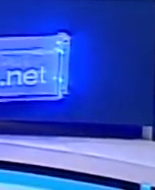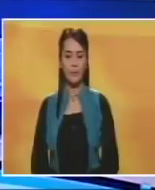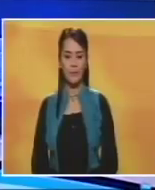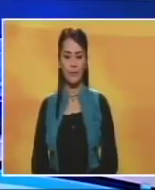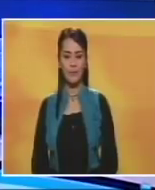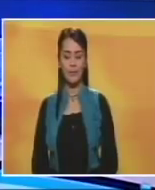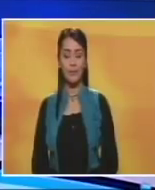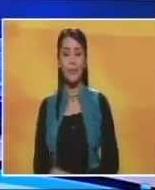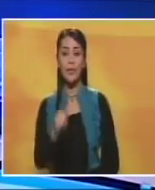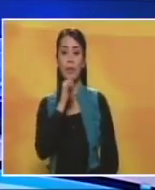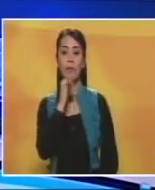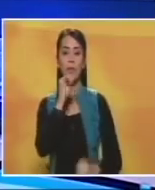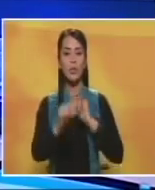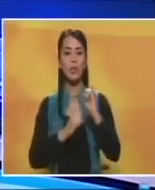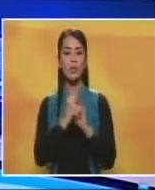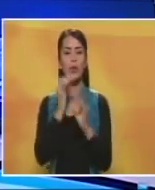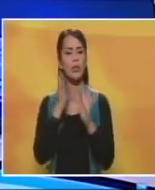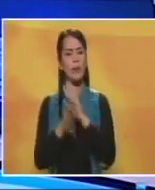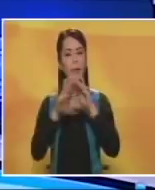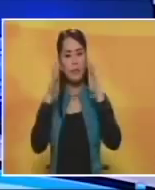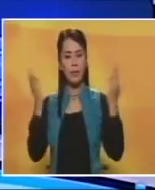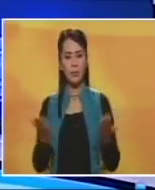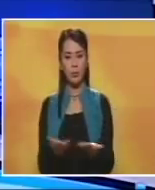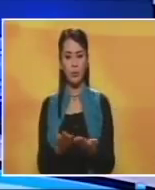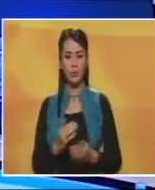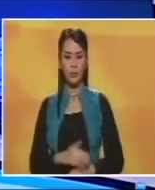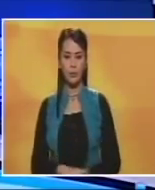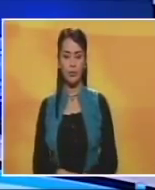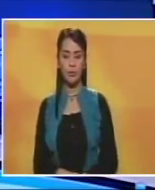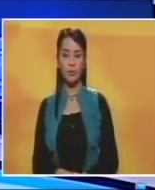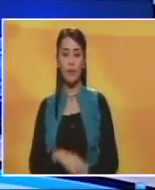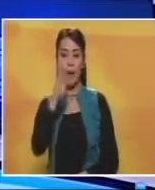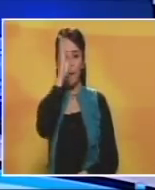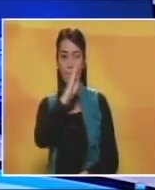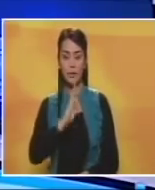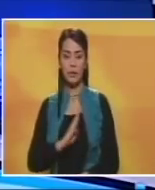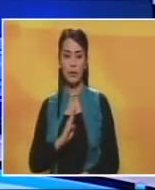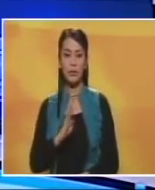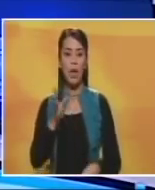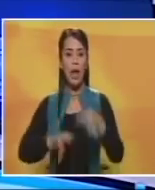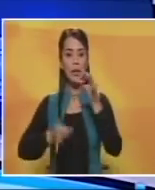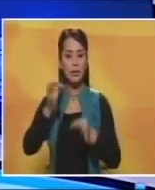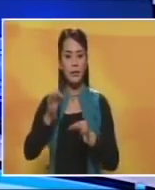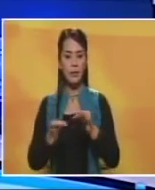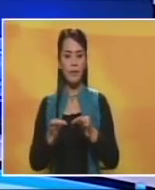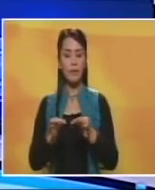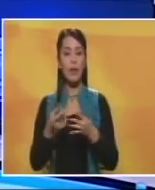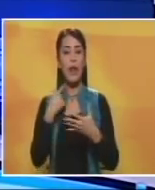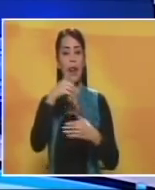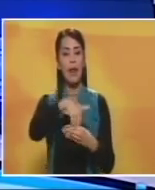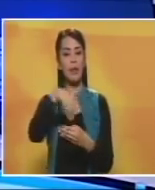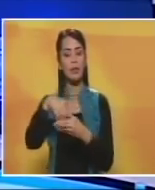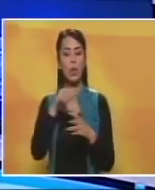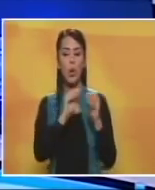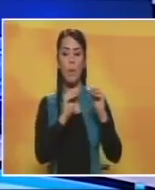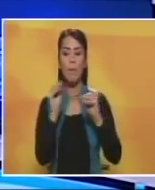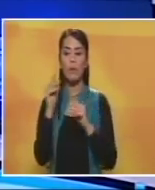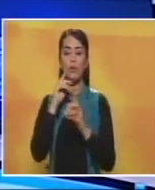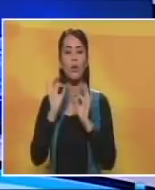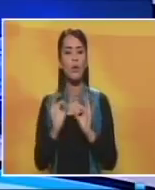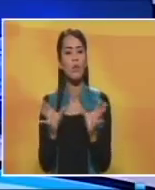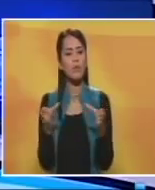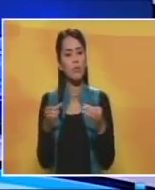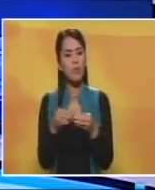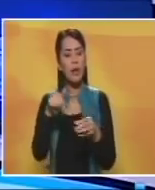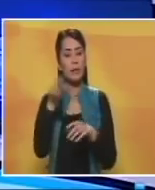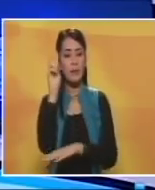Iniciamos el recorrido por las notas internacionales en lo que pasa en el mundo y lo hacemos en Brasil. El Tribunal Superior Electoral convocó una sesión extraordinaria